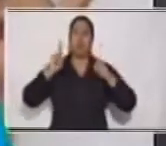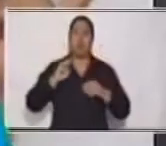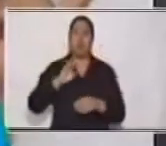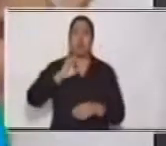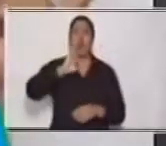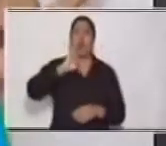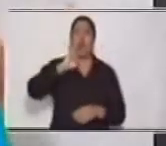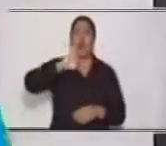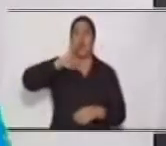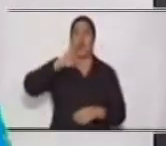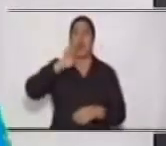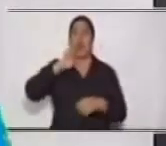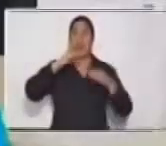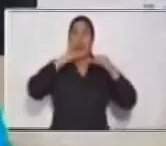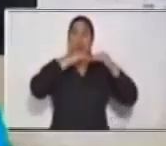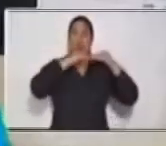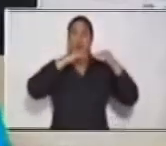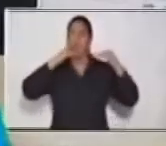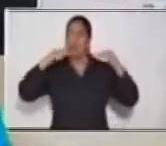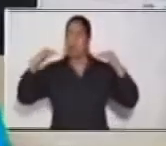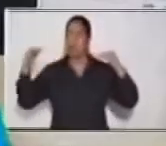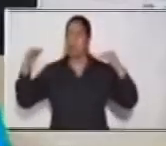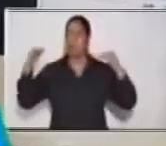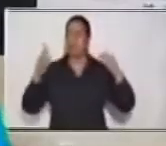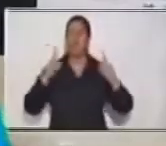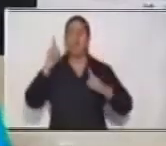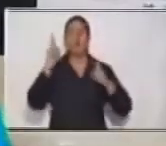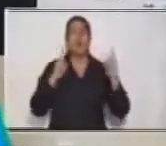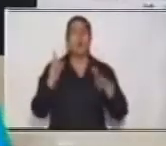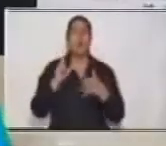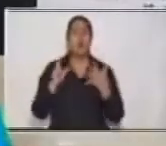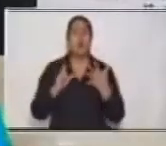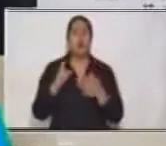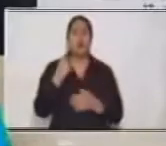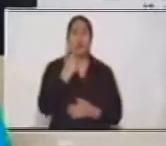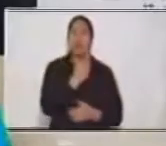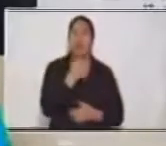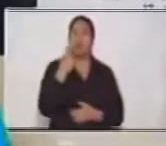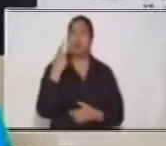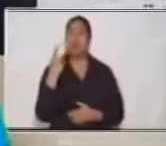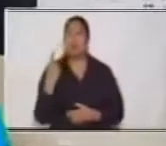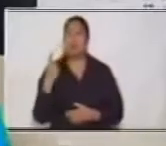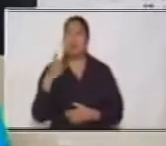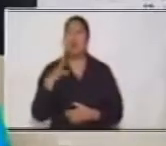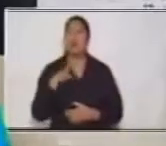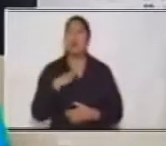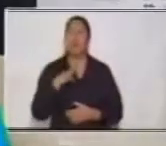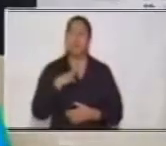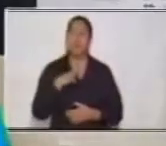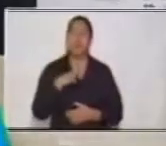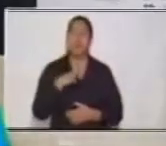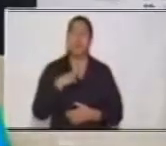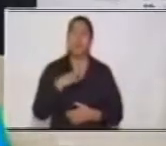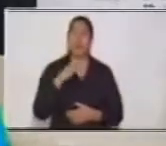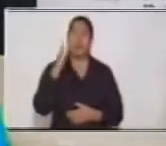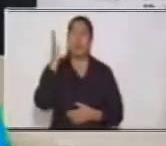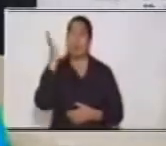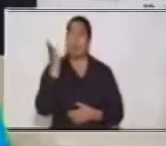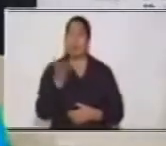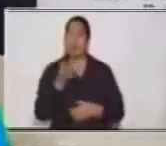acá, cuya característica es que cada uno de los ejes viene dividida por un